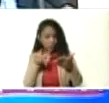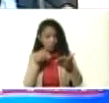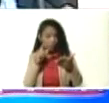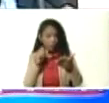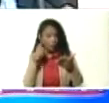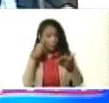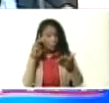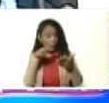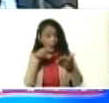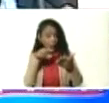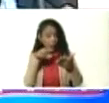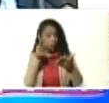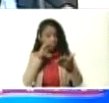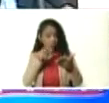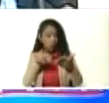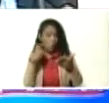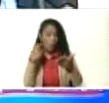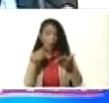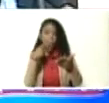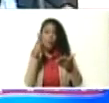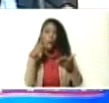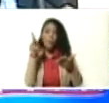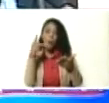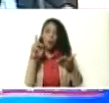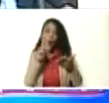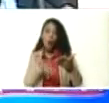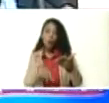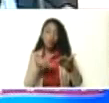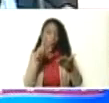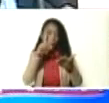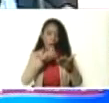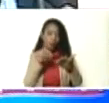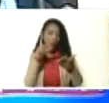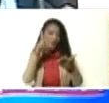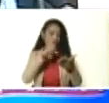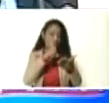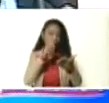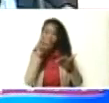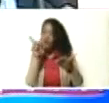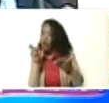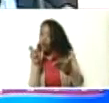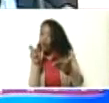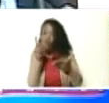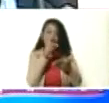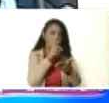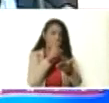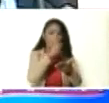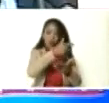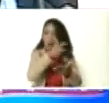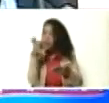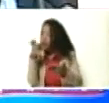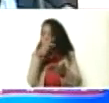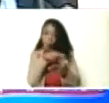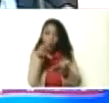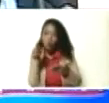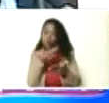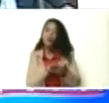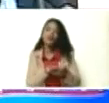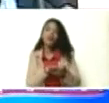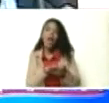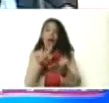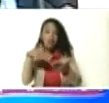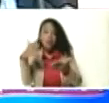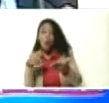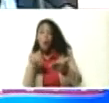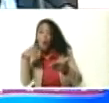y revisa todo lo que ha publicado el último año. La foto con este, la foto con aquel. y después te metes en